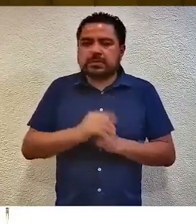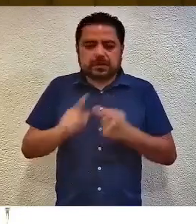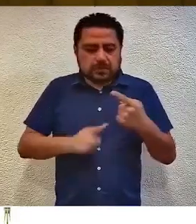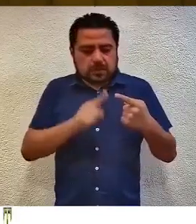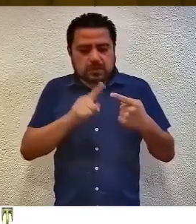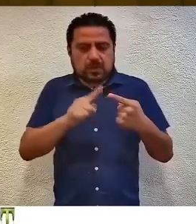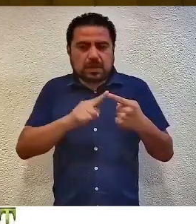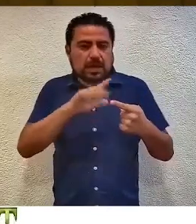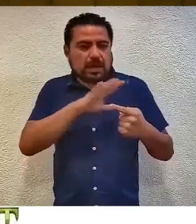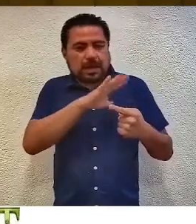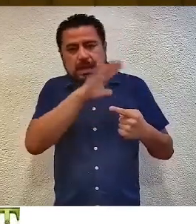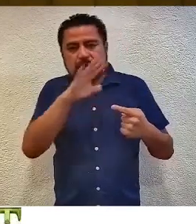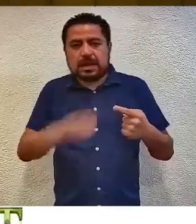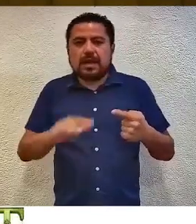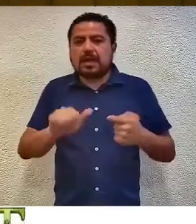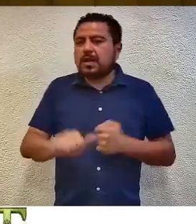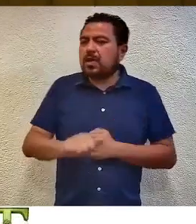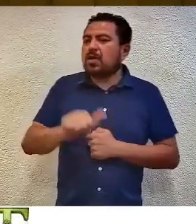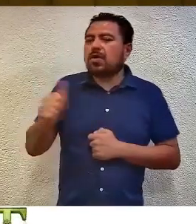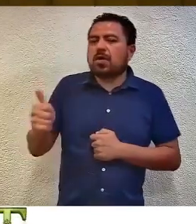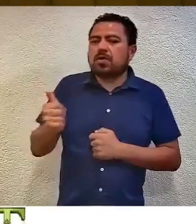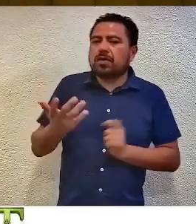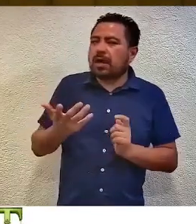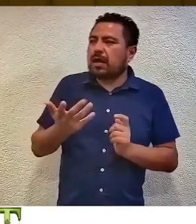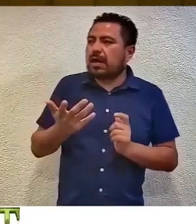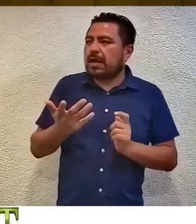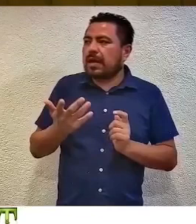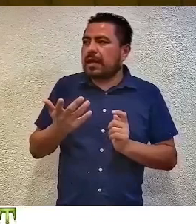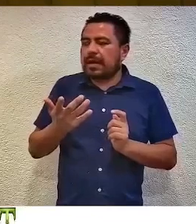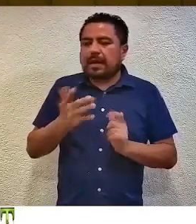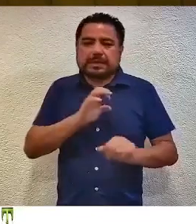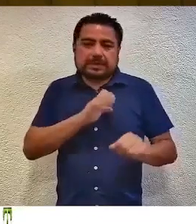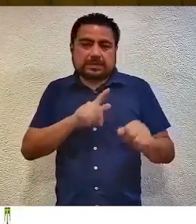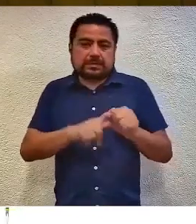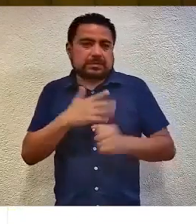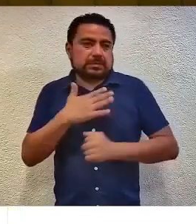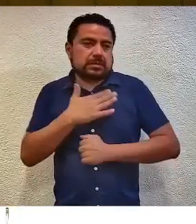general y otra parte particular.